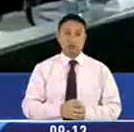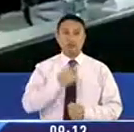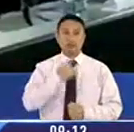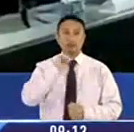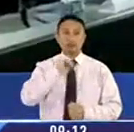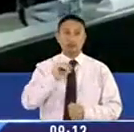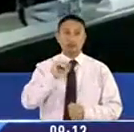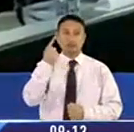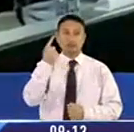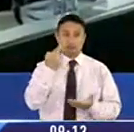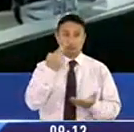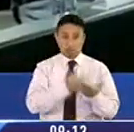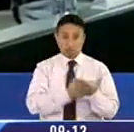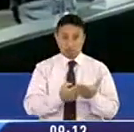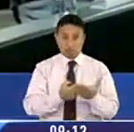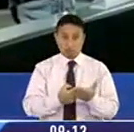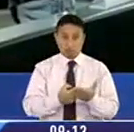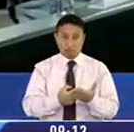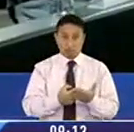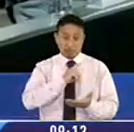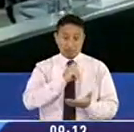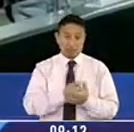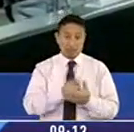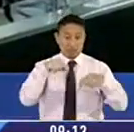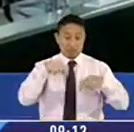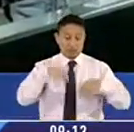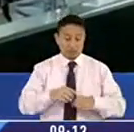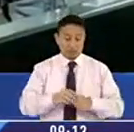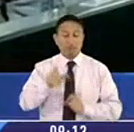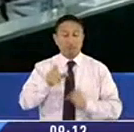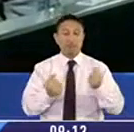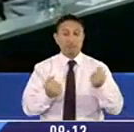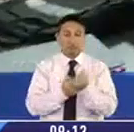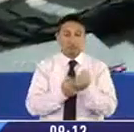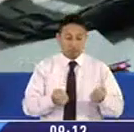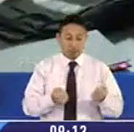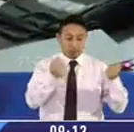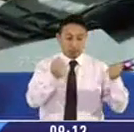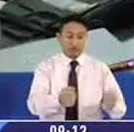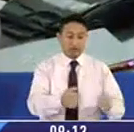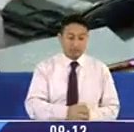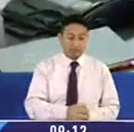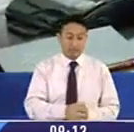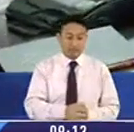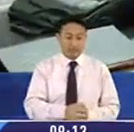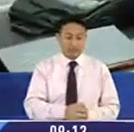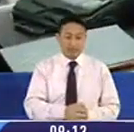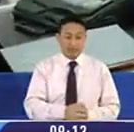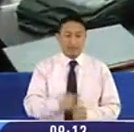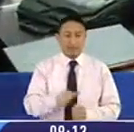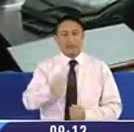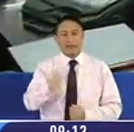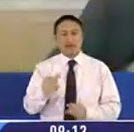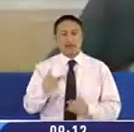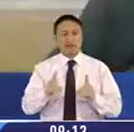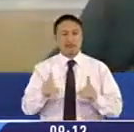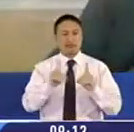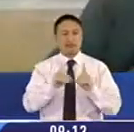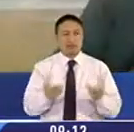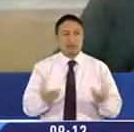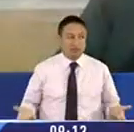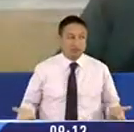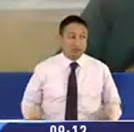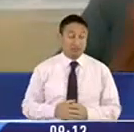este primer encuentro, si bien existió el aporte de algunos insumos, restó transparentar otros rubros. Yo